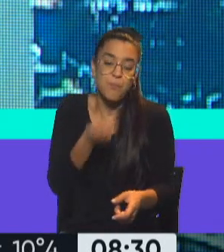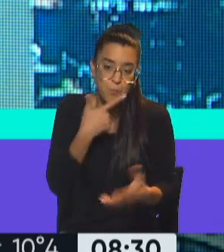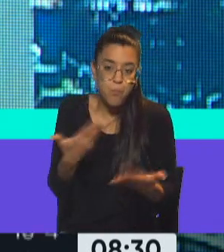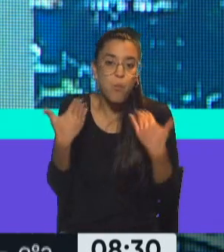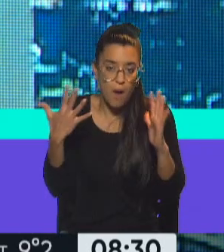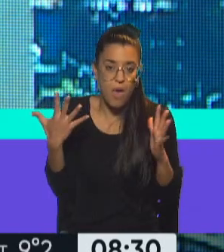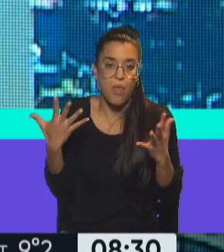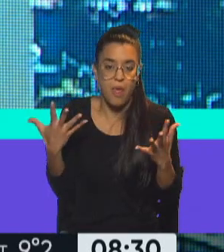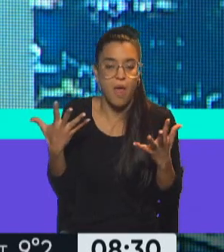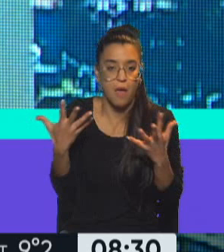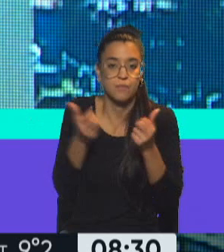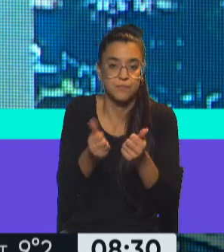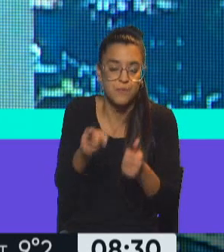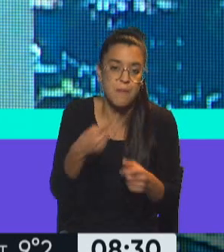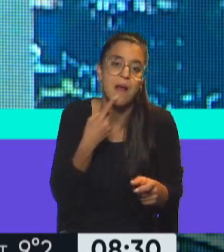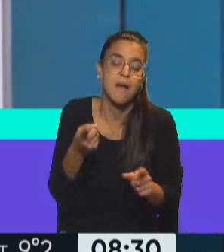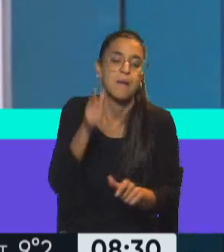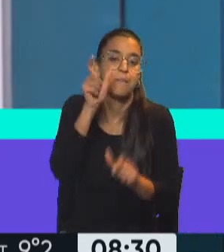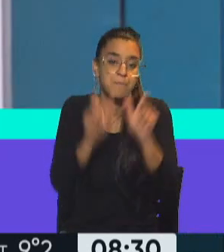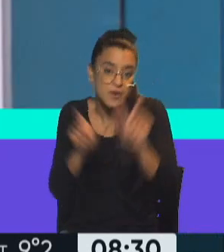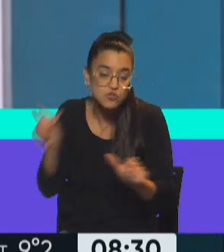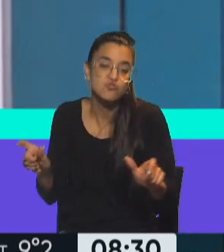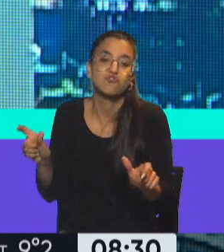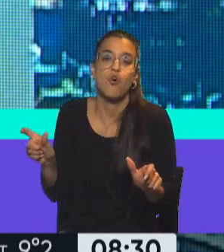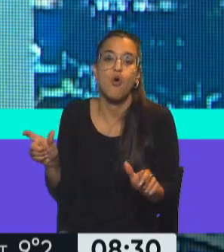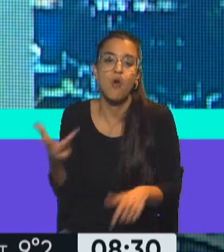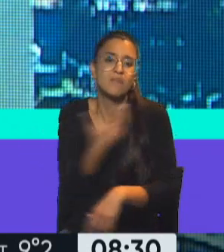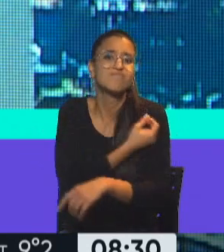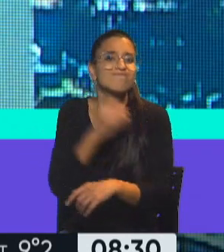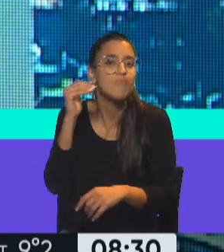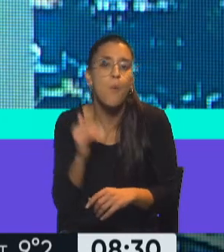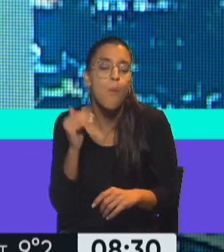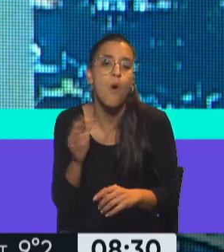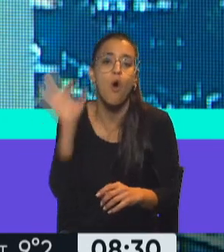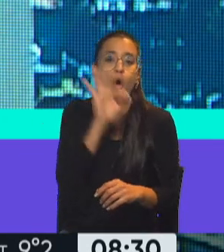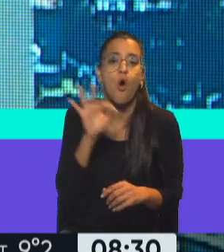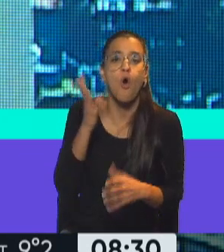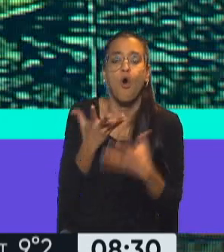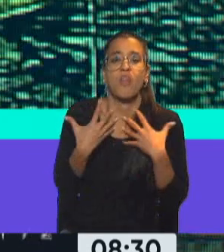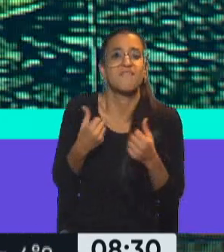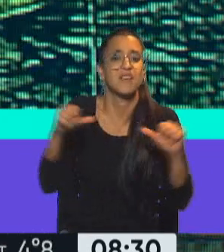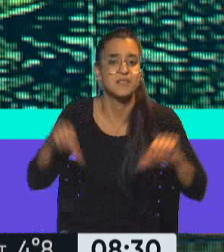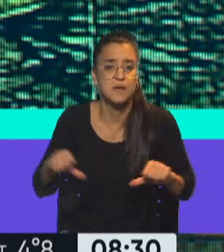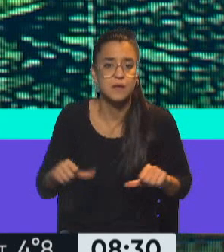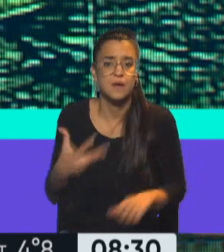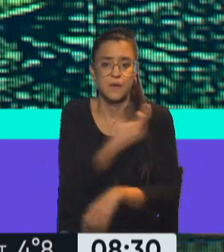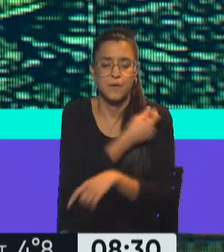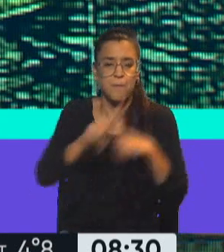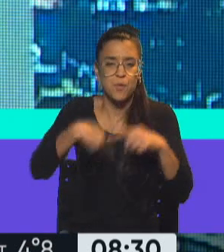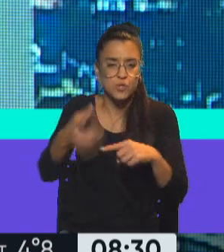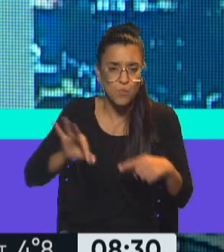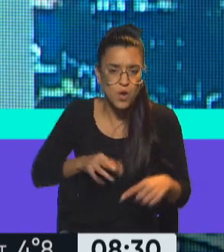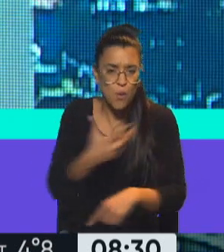ser útil para esos pacientes, ¿no? Que por ahí tienen baja respuesta a la vacuna, como las personas con fallas en las ¿Te defensas, imaginas etcétera. vacunándonos de nuevo el año que